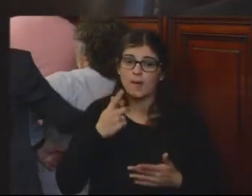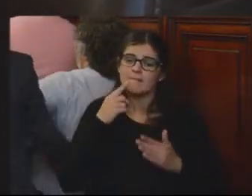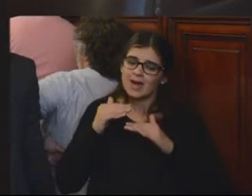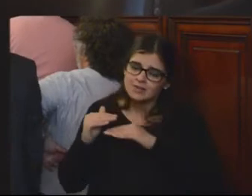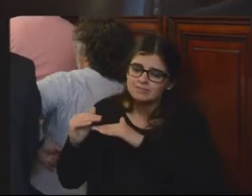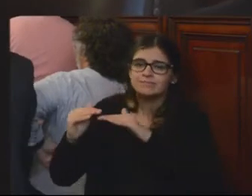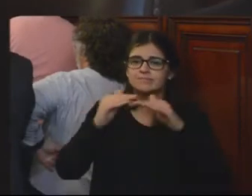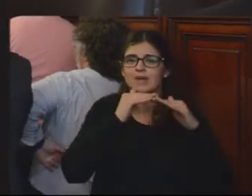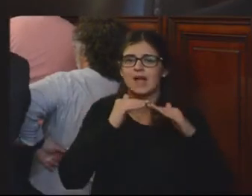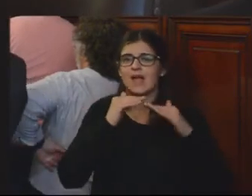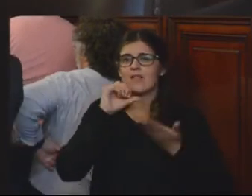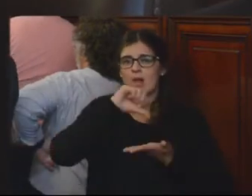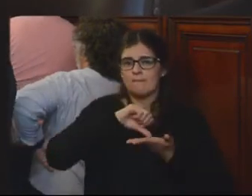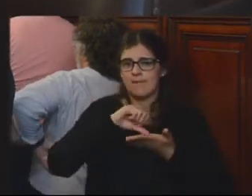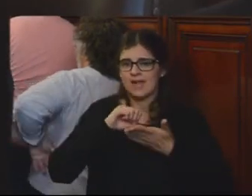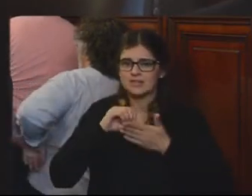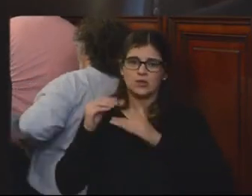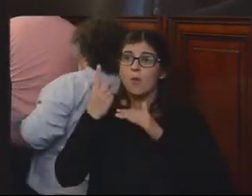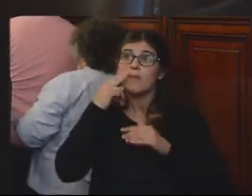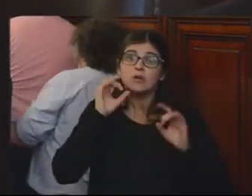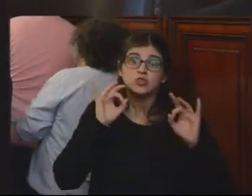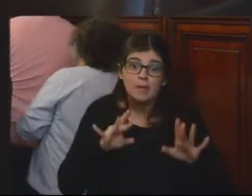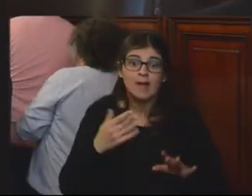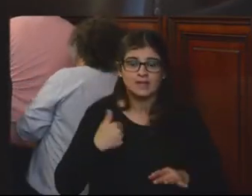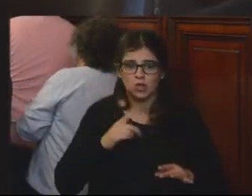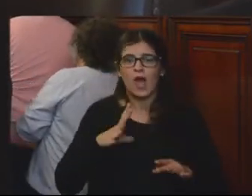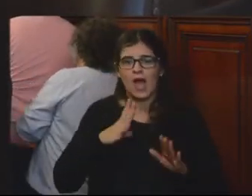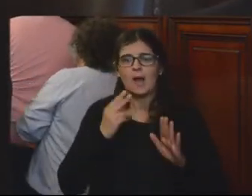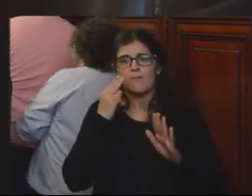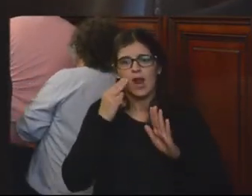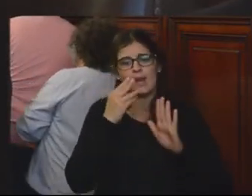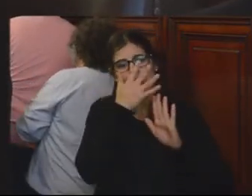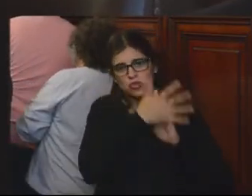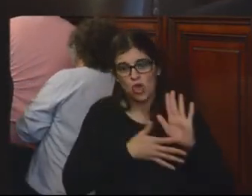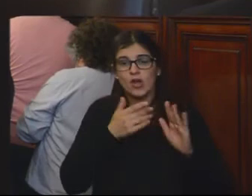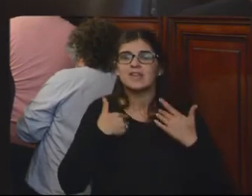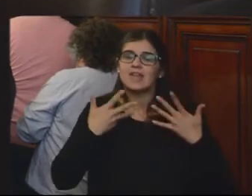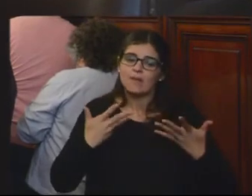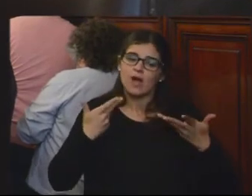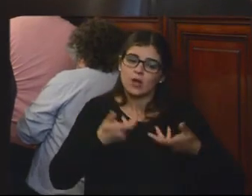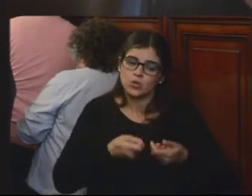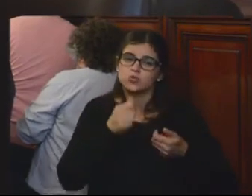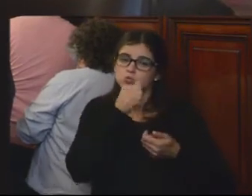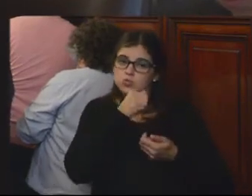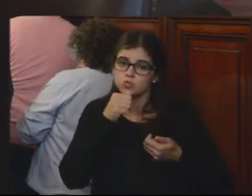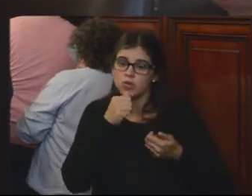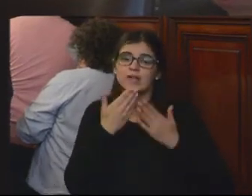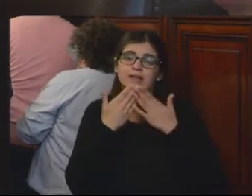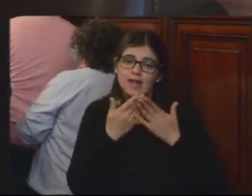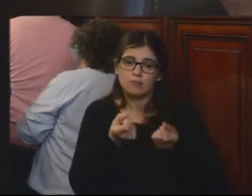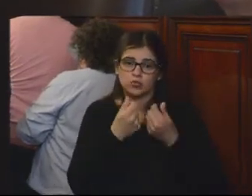nivel de todos los países este problema no es un problema sólo de argentina su problema en la región y que queremos contribuir a las soluciones gracias por los